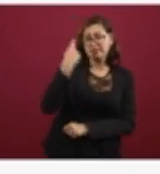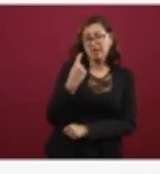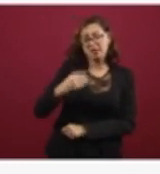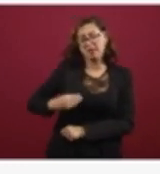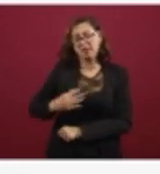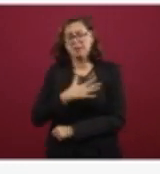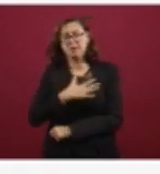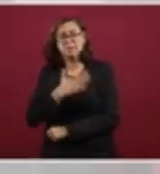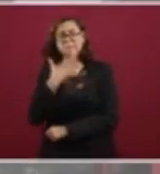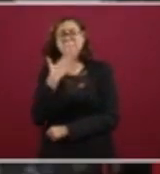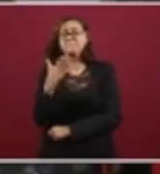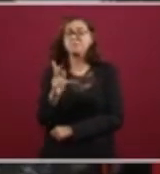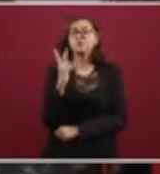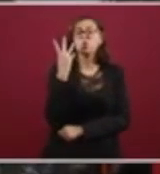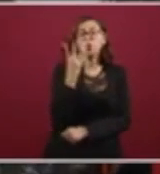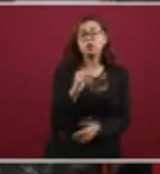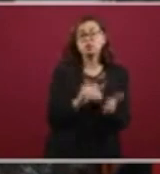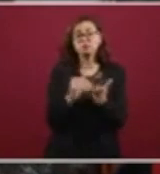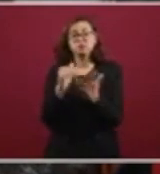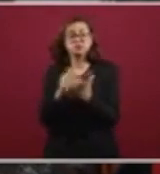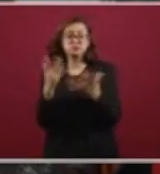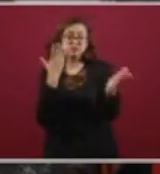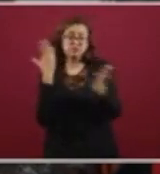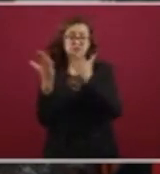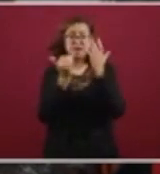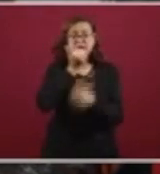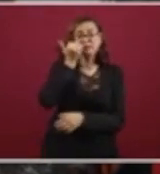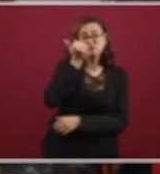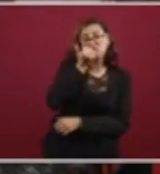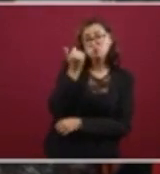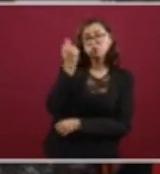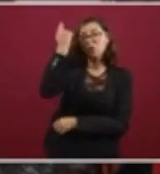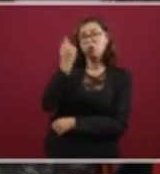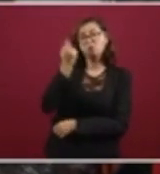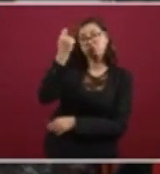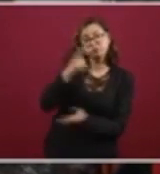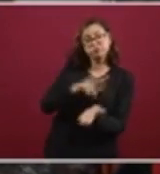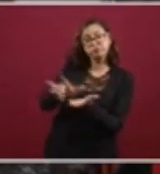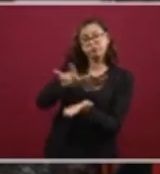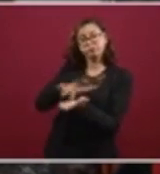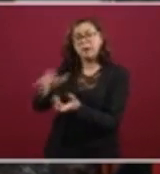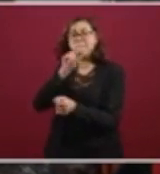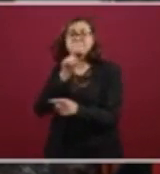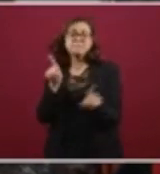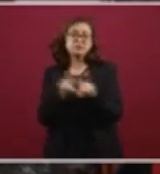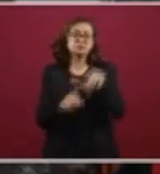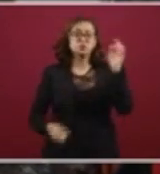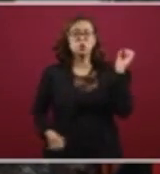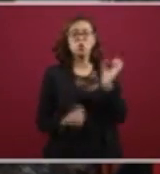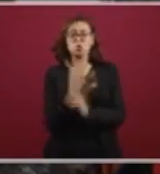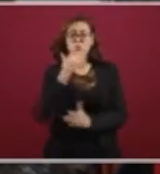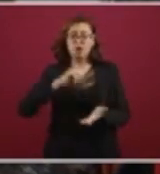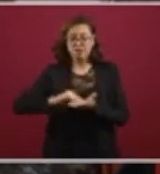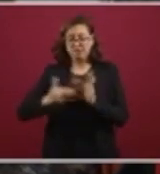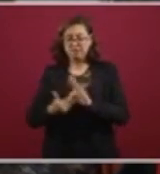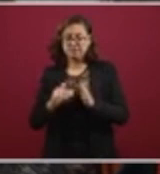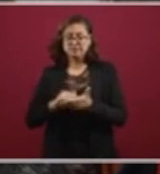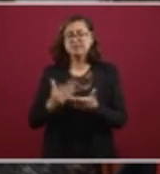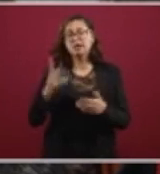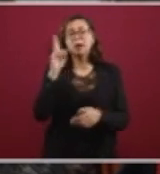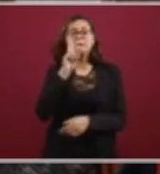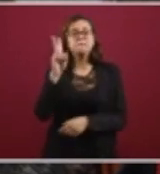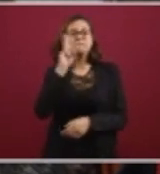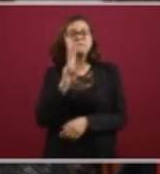4 millones de estudiantes. Así como también se ha echado a andar la Estrategia Nacional de Prevención de